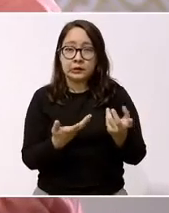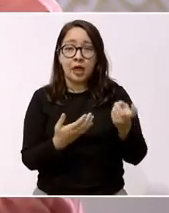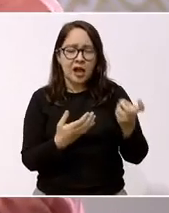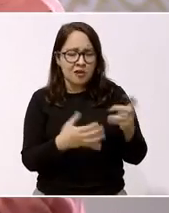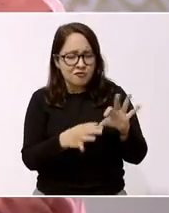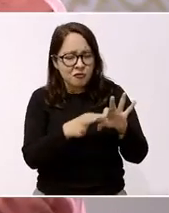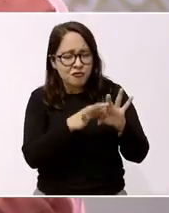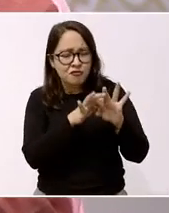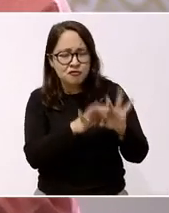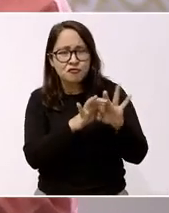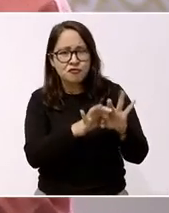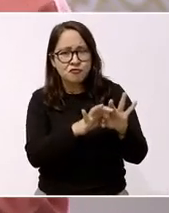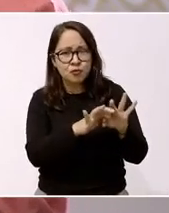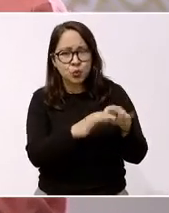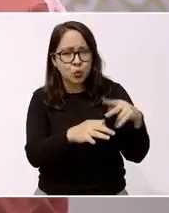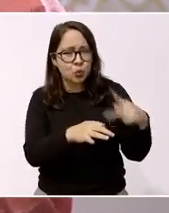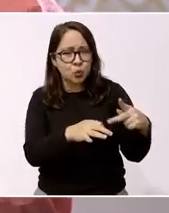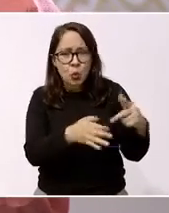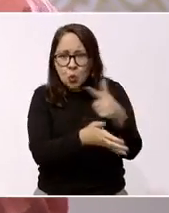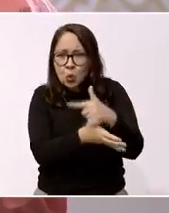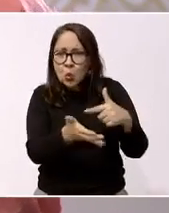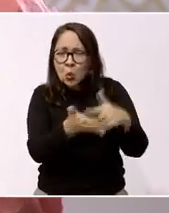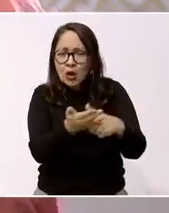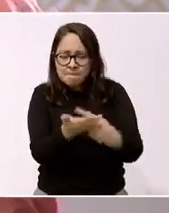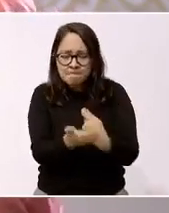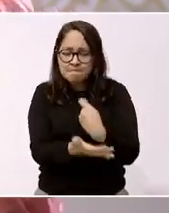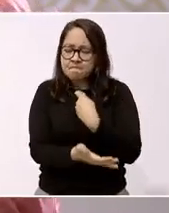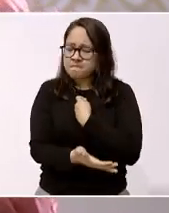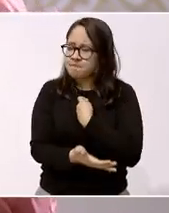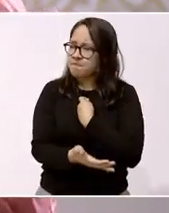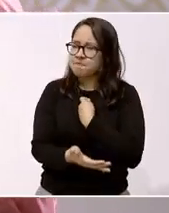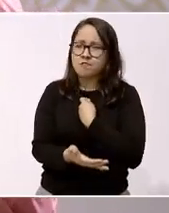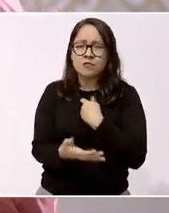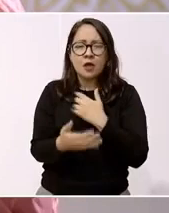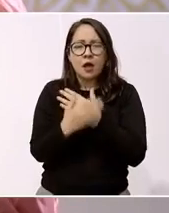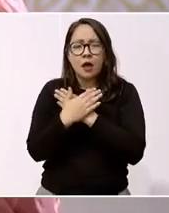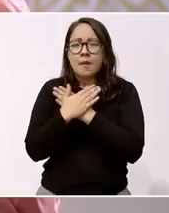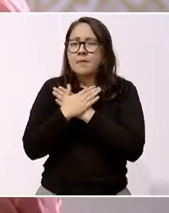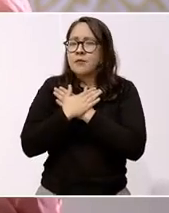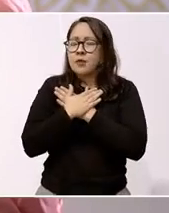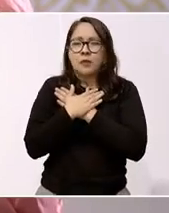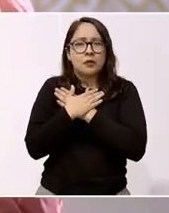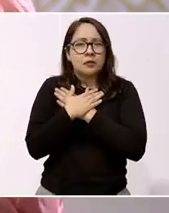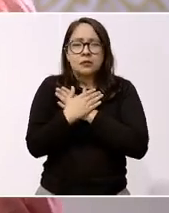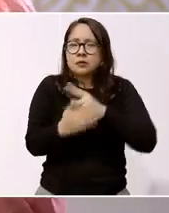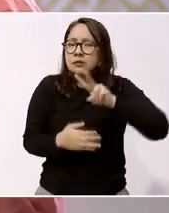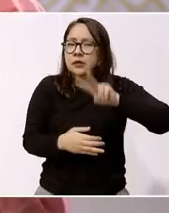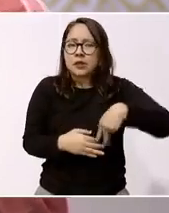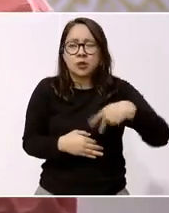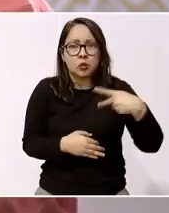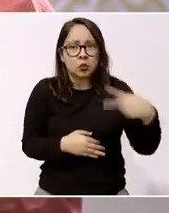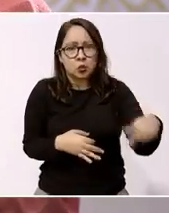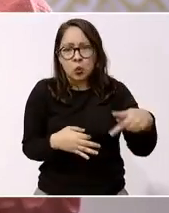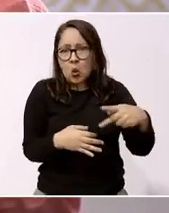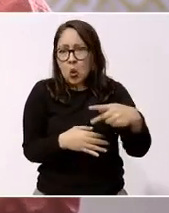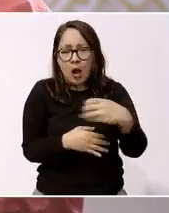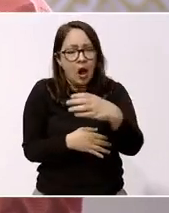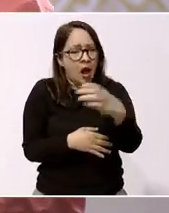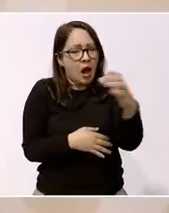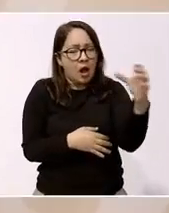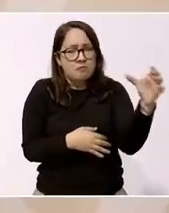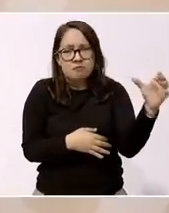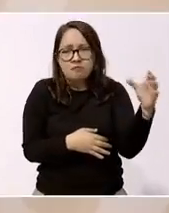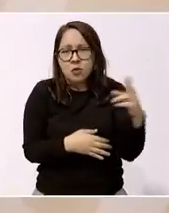desarraigo, le sigue teniendo mucho amor el campesino a la